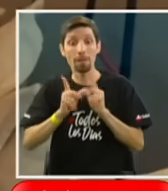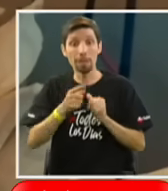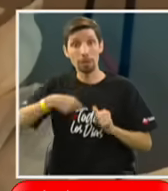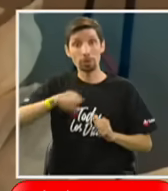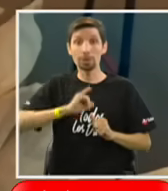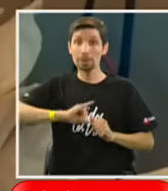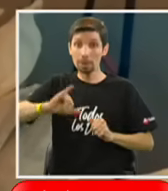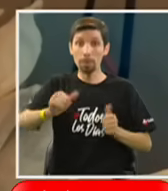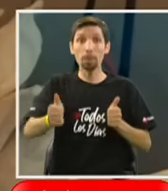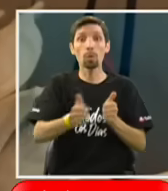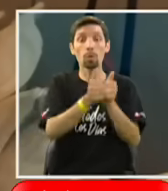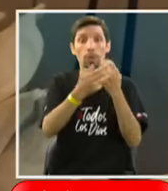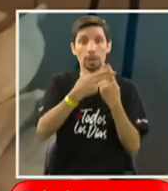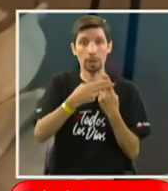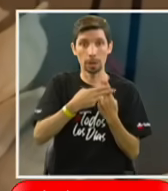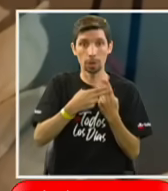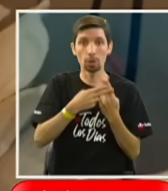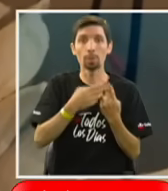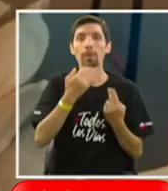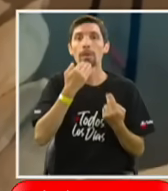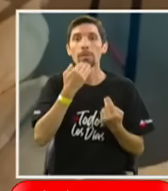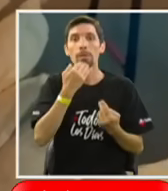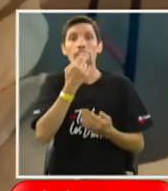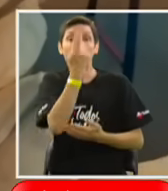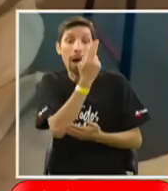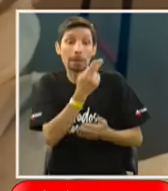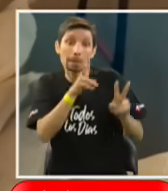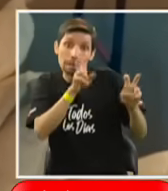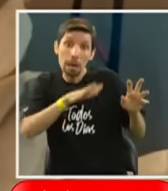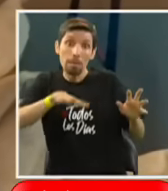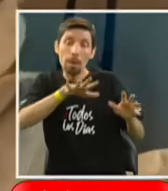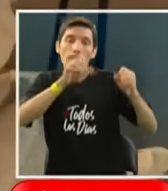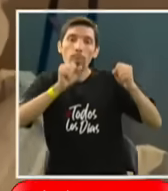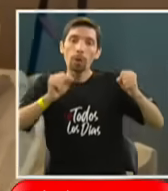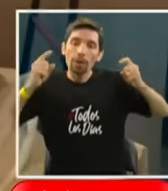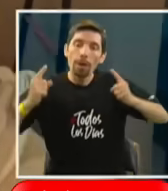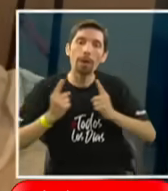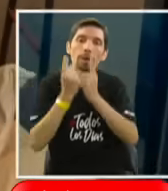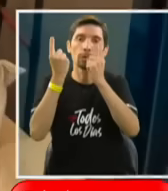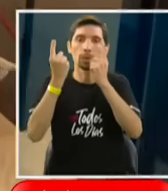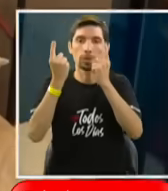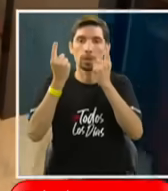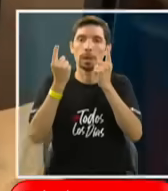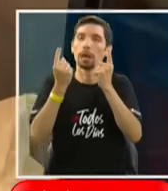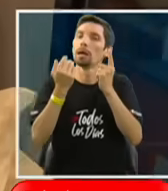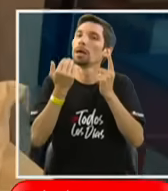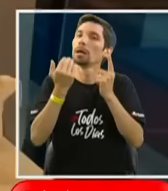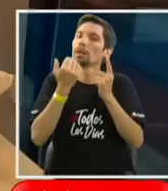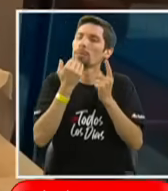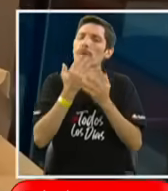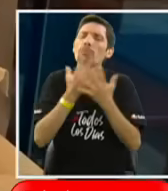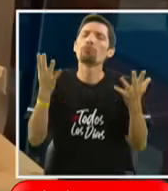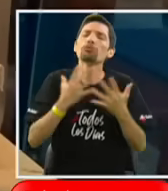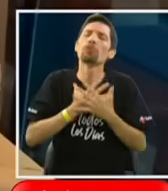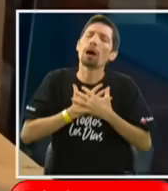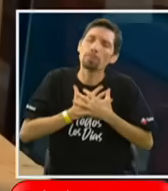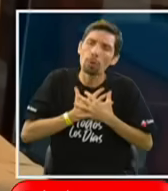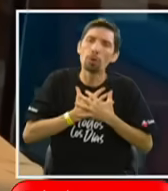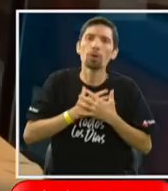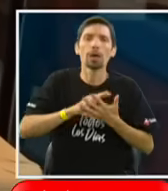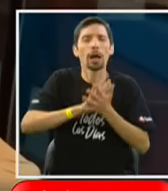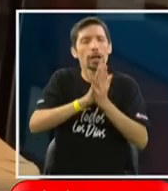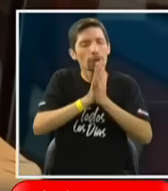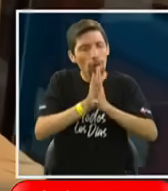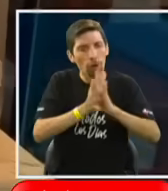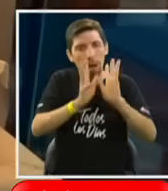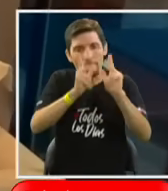la Teletón y también artísticamente un lindo momento para encontrarnos, así que le mando mucho amor a toda la familia